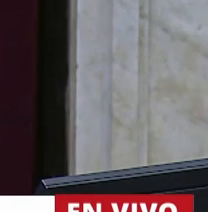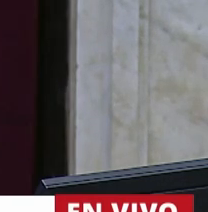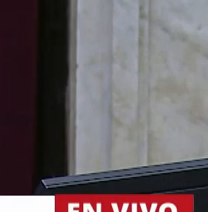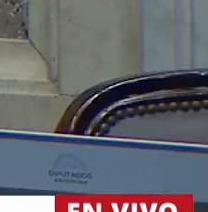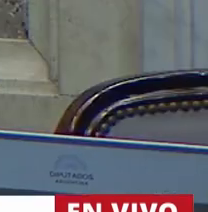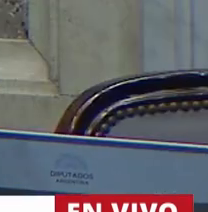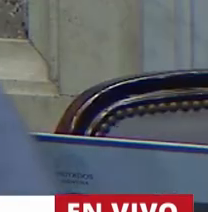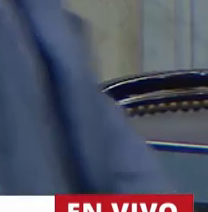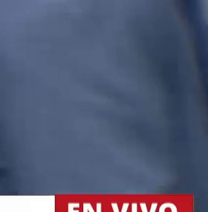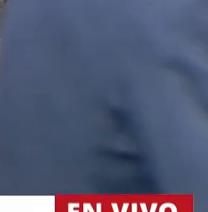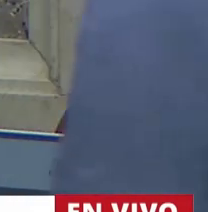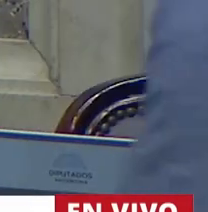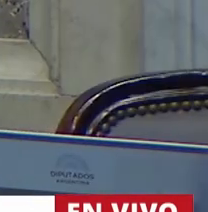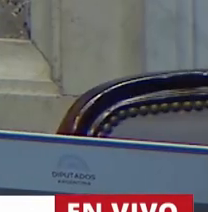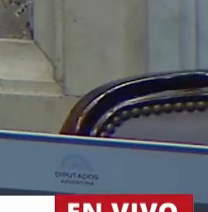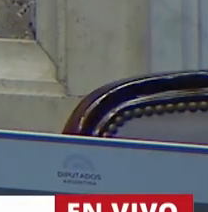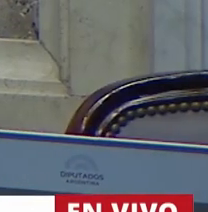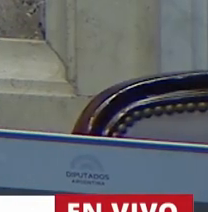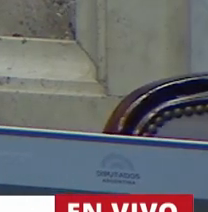Gracias, presidente. Felicitaciones por